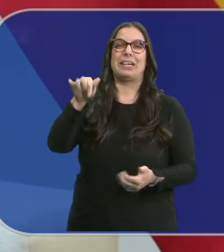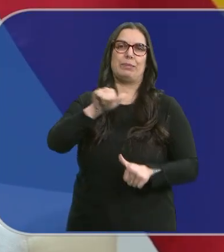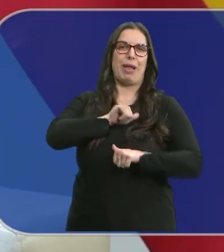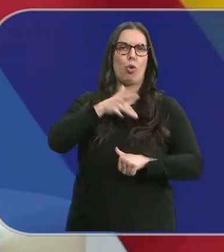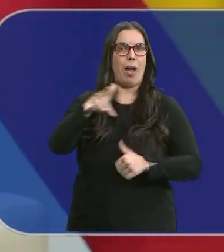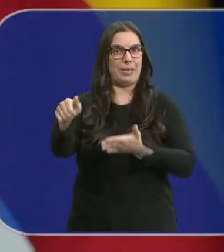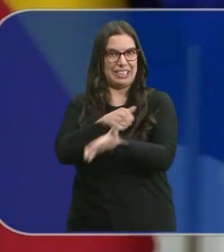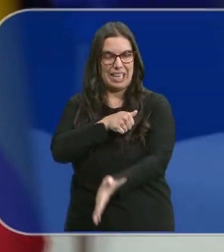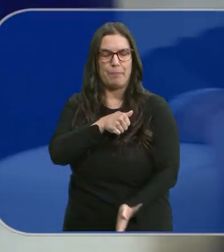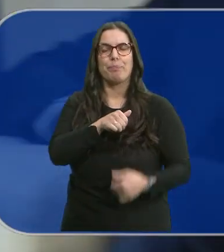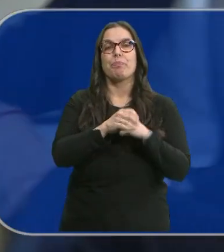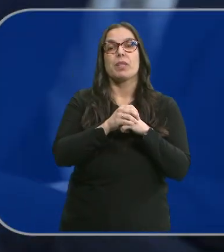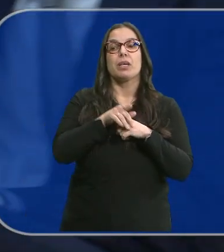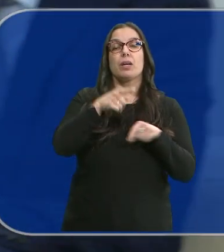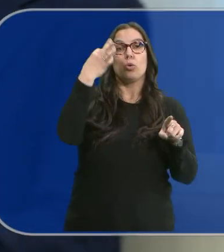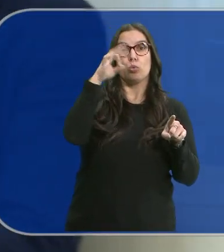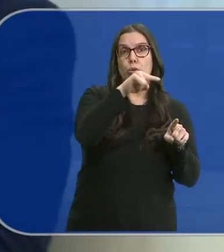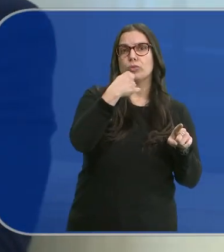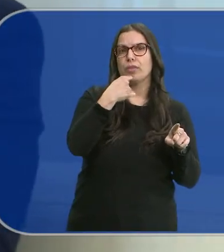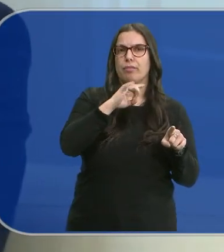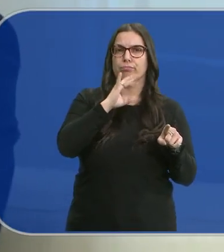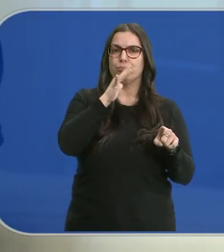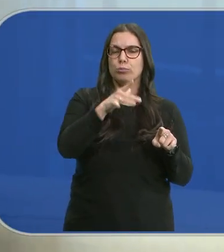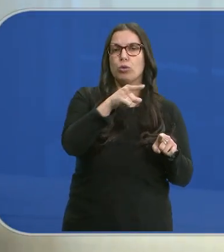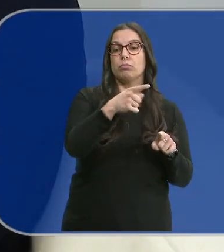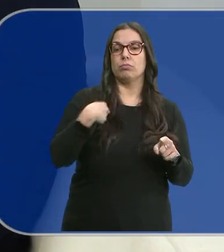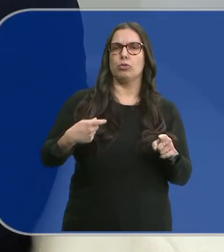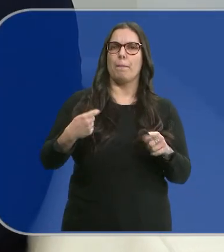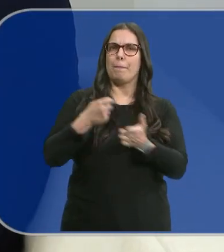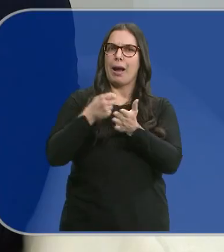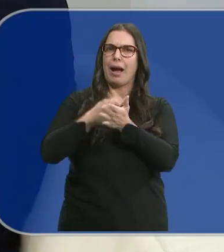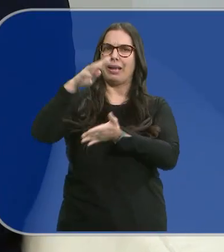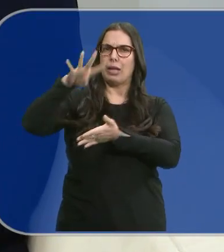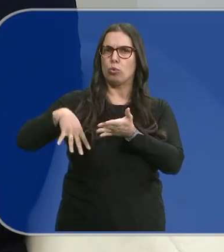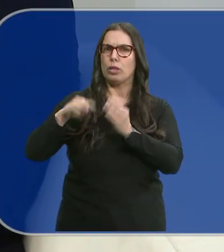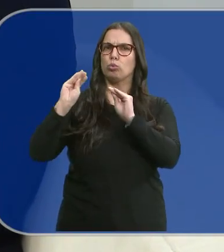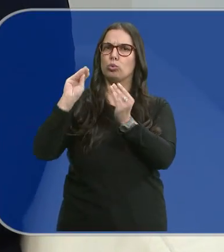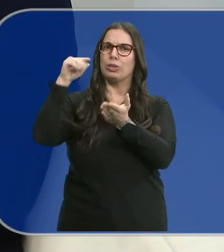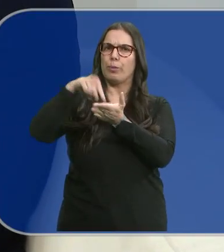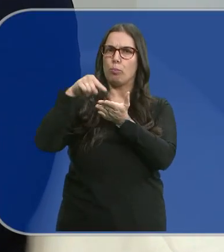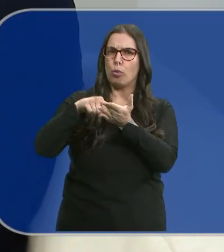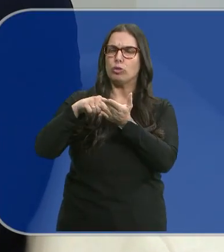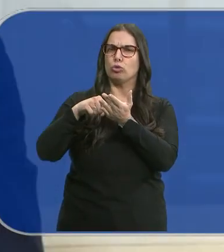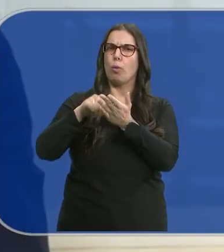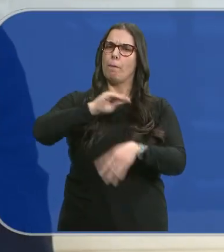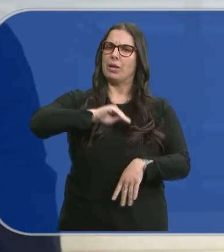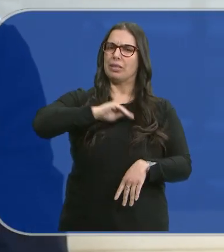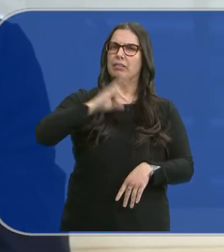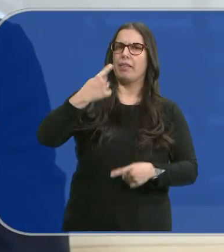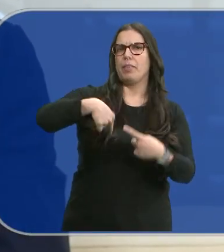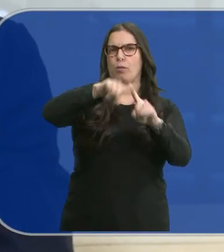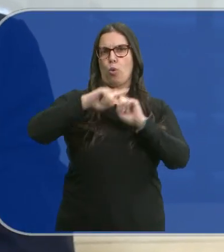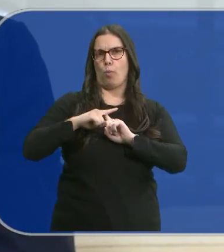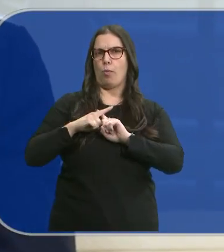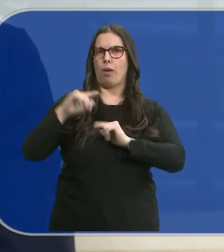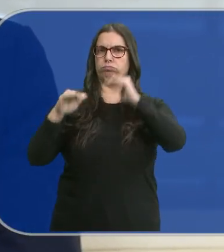Oriol Junqueras que Cataluña reciba de la caja común en función de lo que aporta. Es parte de la financiación singular que ha pactado con